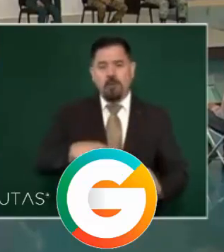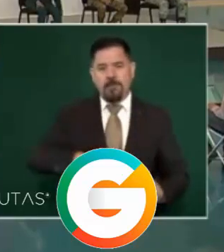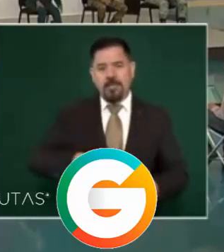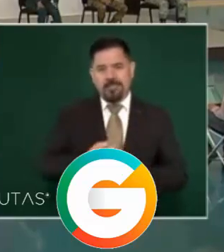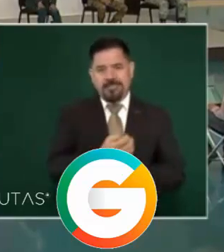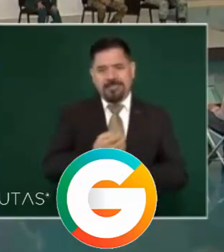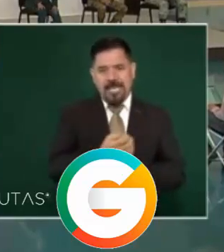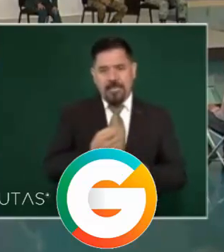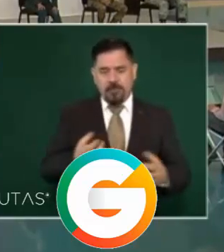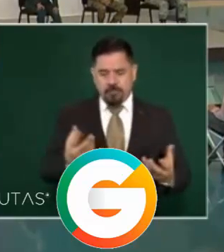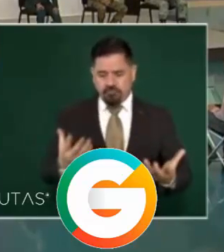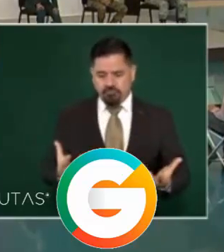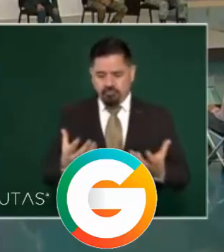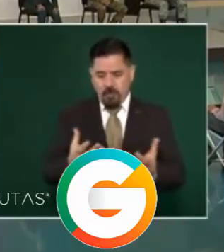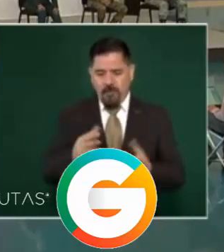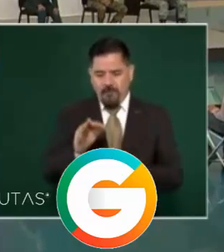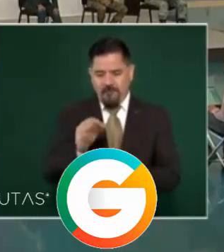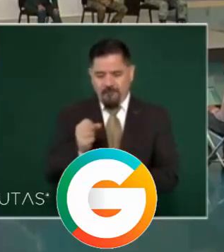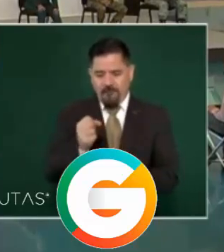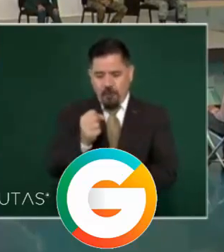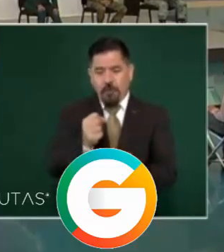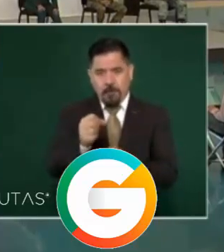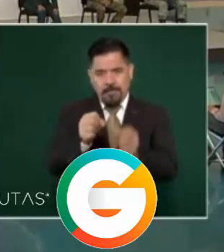Aportaciones para la Seguridad Pública se recibe